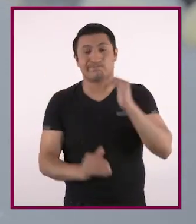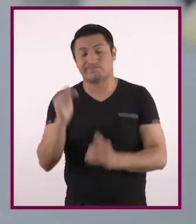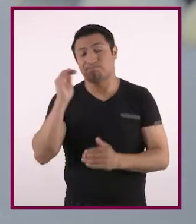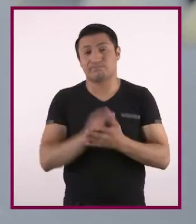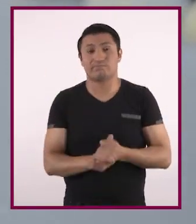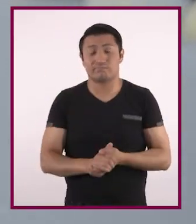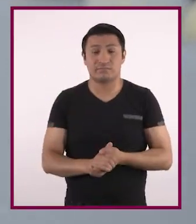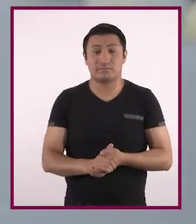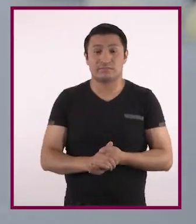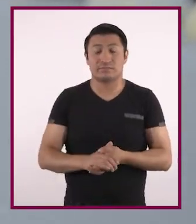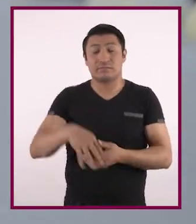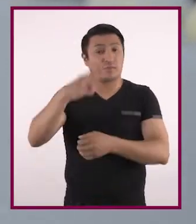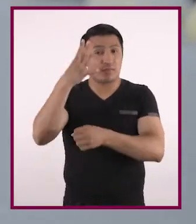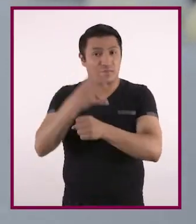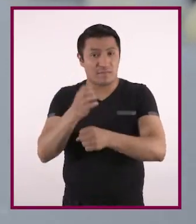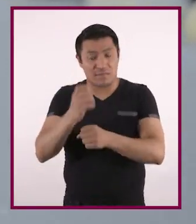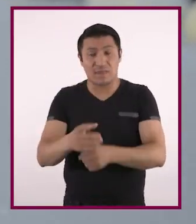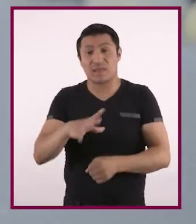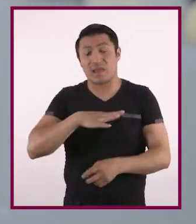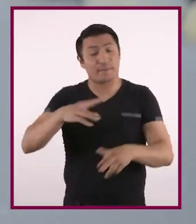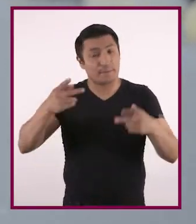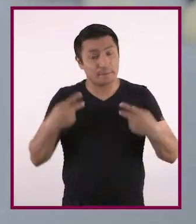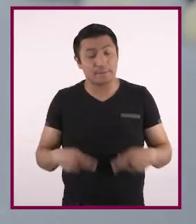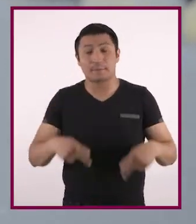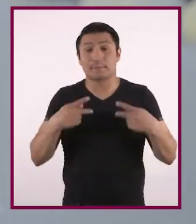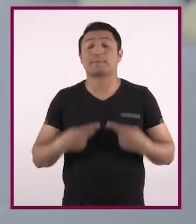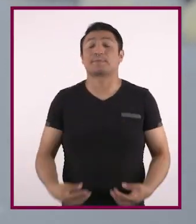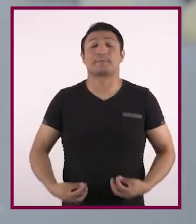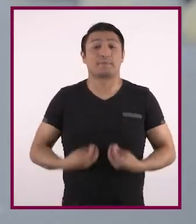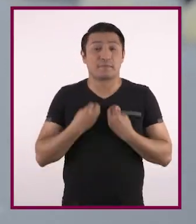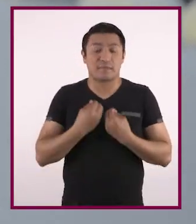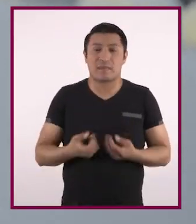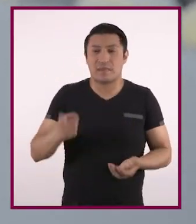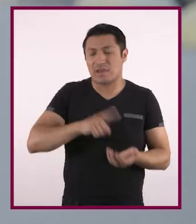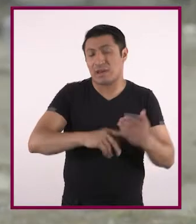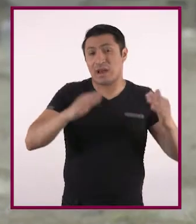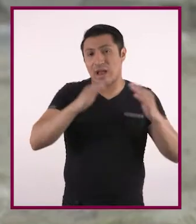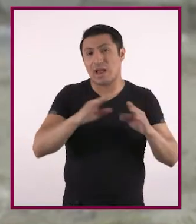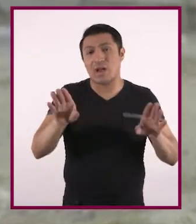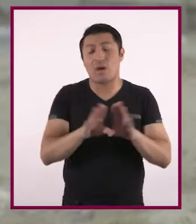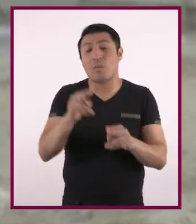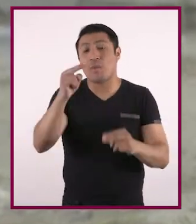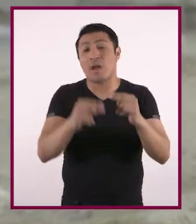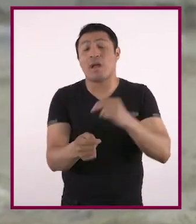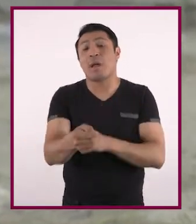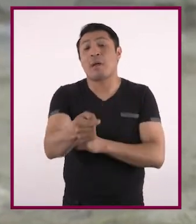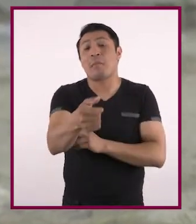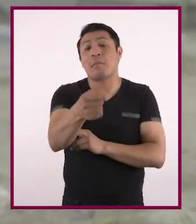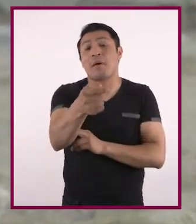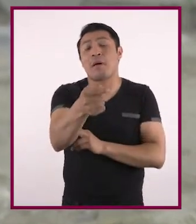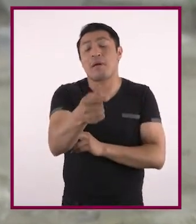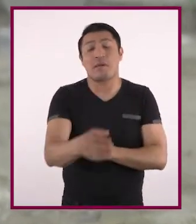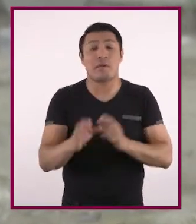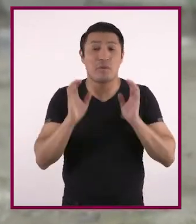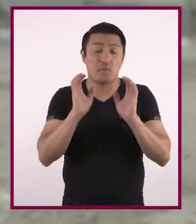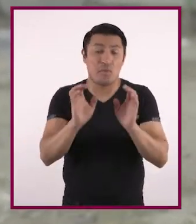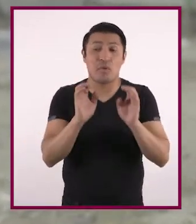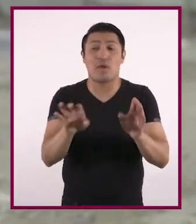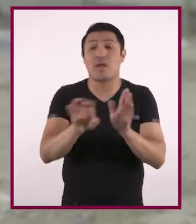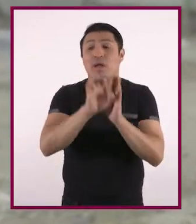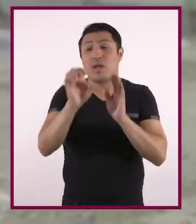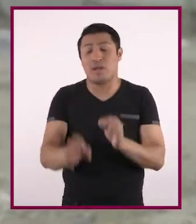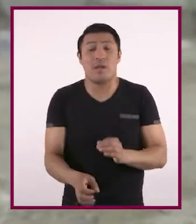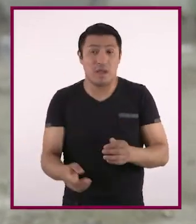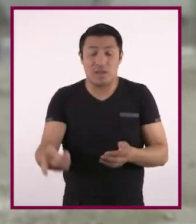el grado cuaternario se encuentran personas que habitan una vivienda con un nivel mínimo de adecuación, como aquellas que